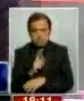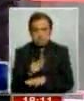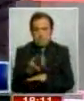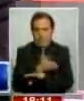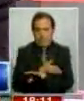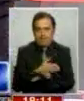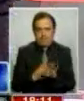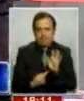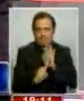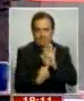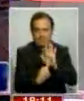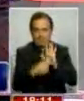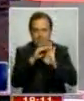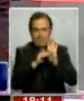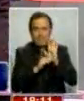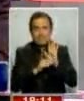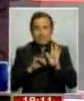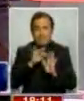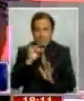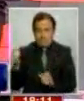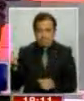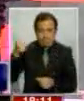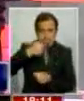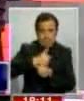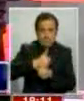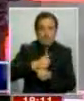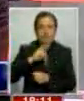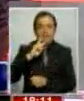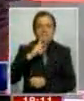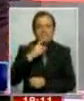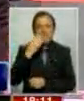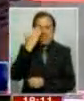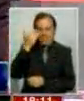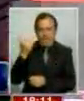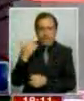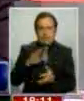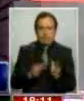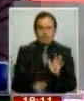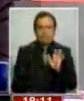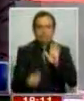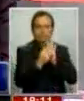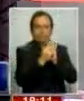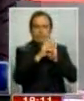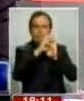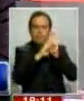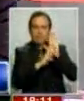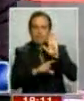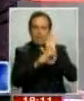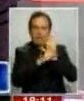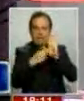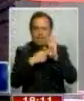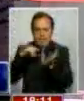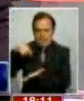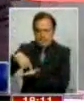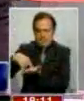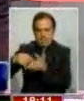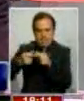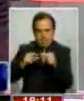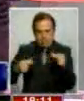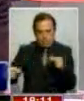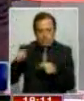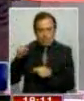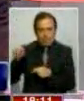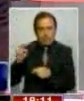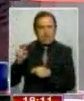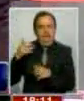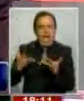dos, nosotros a 20 días de llegar a la administración hemos colocado, digamos, la reforma tributaria como proyecto de ley en el Congreso Nacional, que se está debatiendo